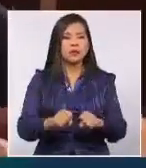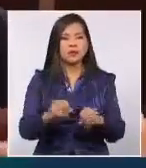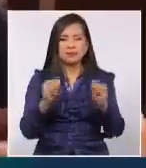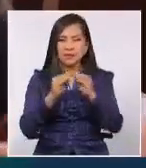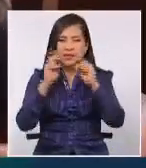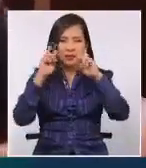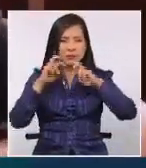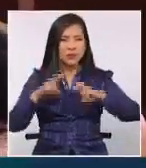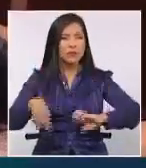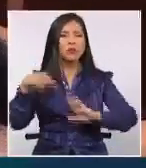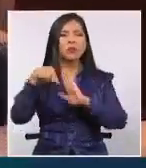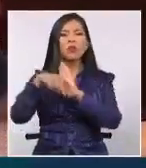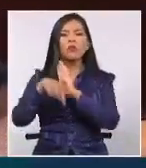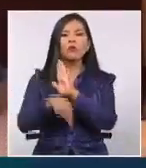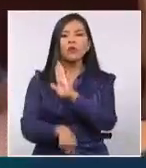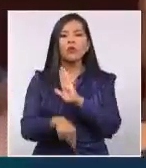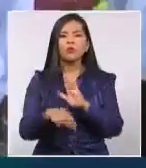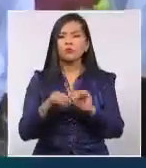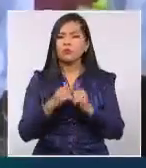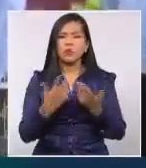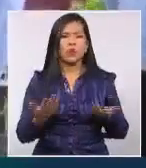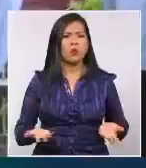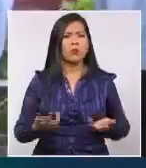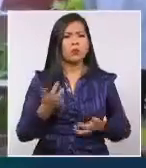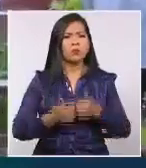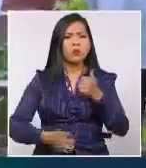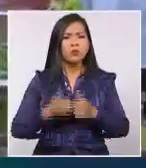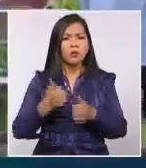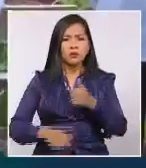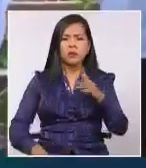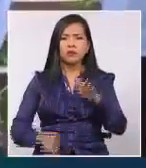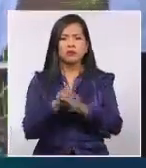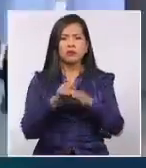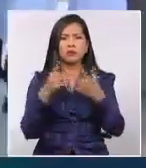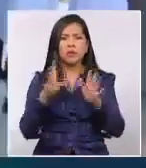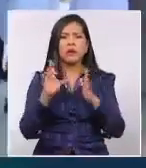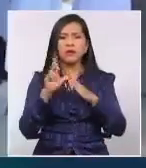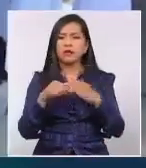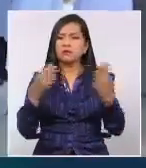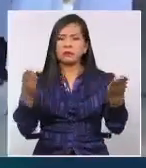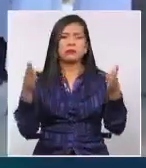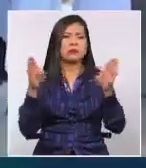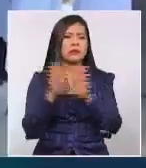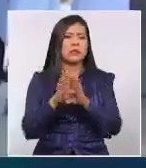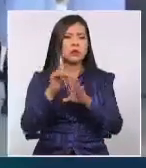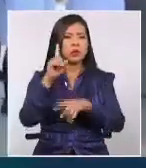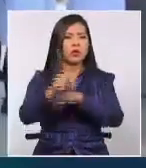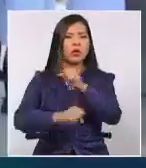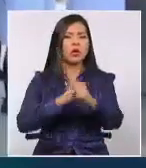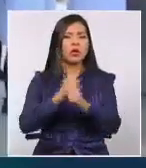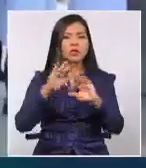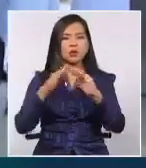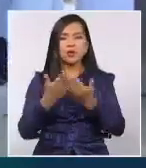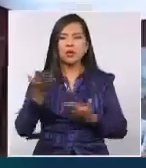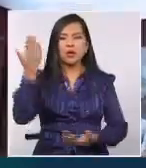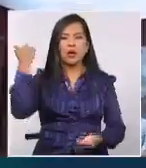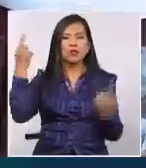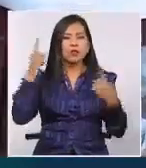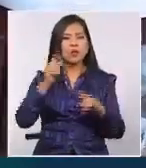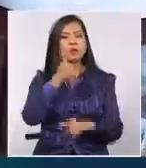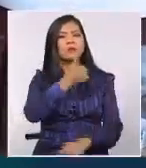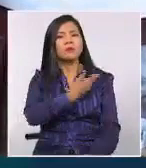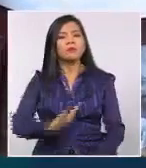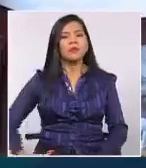sobre estos hechos y otros posibles partícipes que dieron curso al cierre del año escolar durante el régimen de Áñez. Empezar